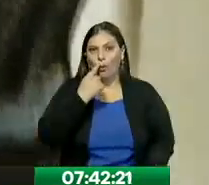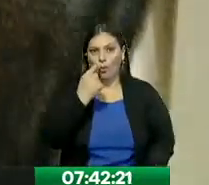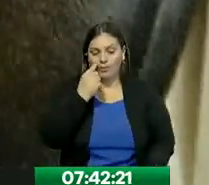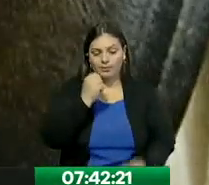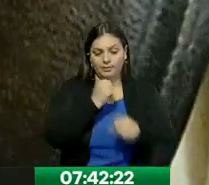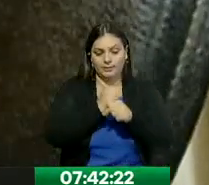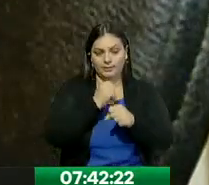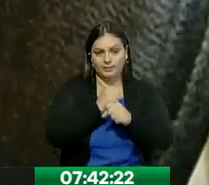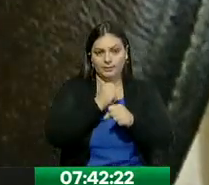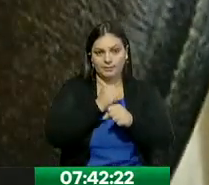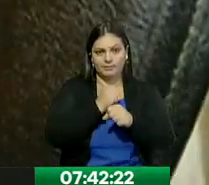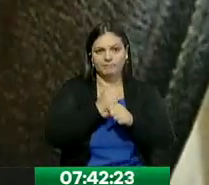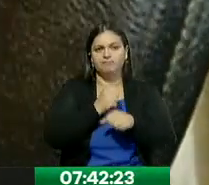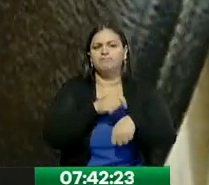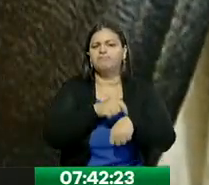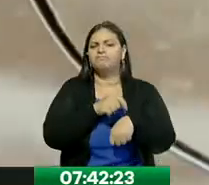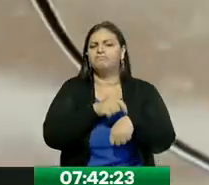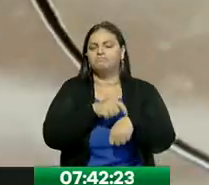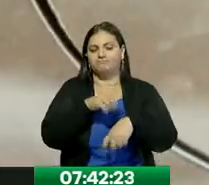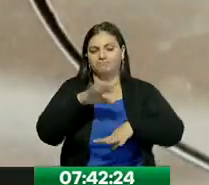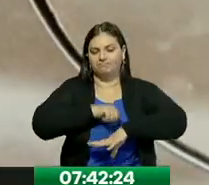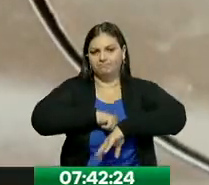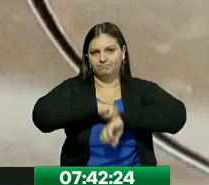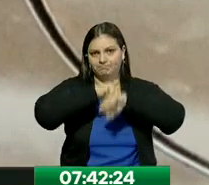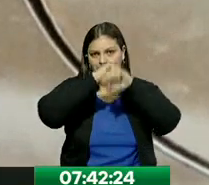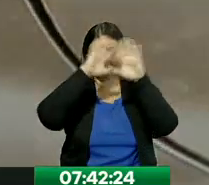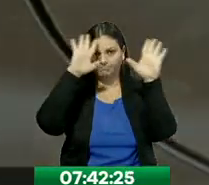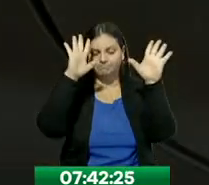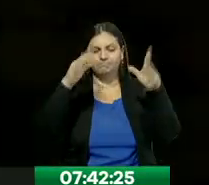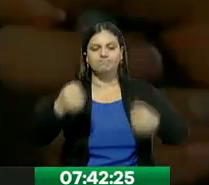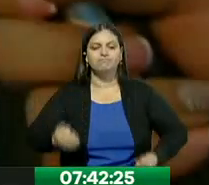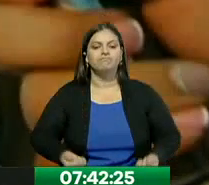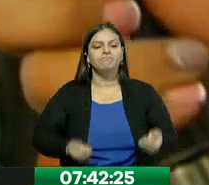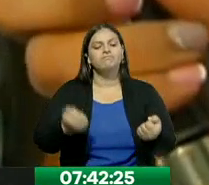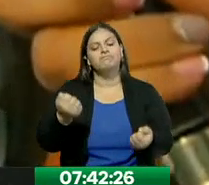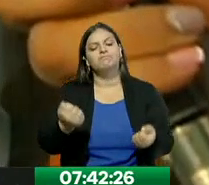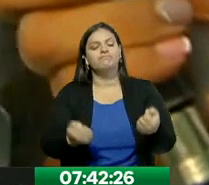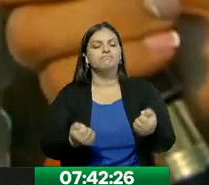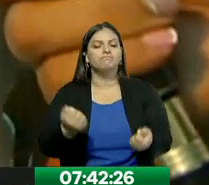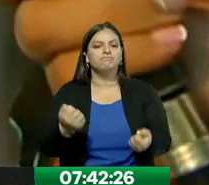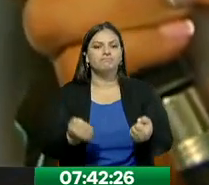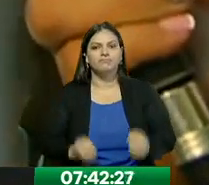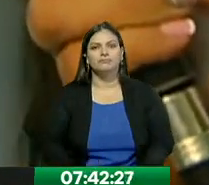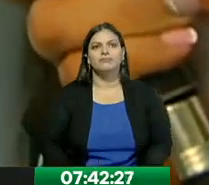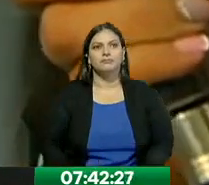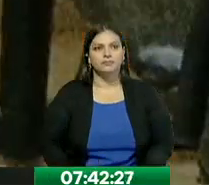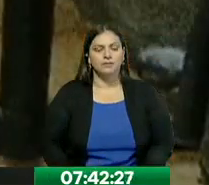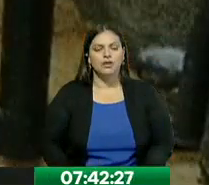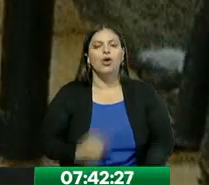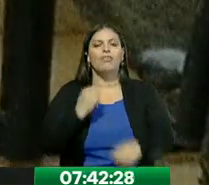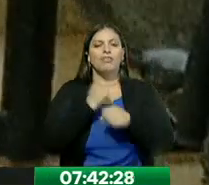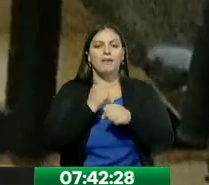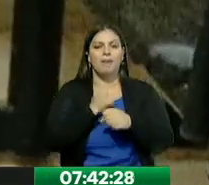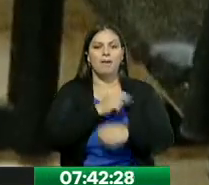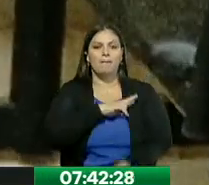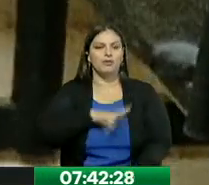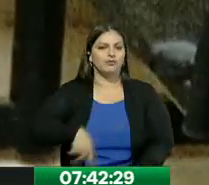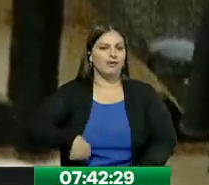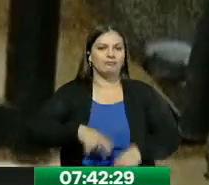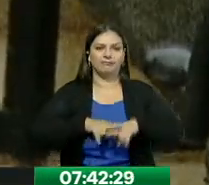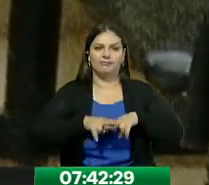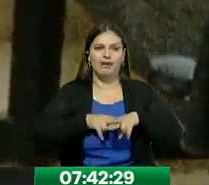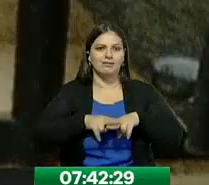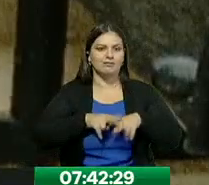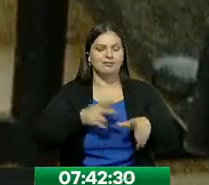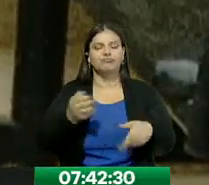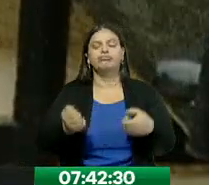que solicitaron sus servicios en la avenida Nicolás Lapetti. Cuando me dejaron botado ahí, yo salí, tuve que salir corriendo porque nadie me quería parquear